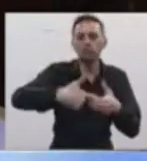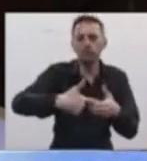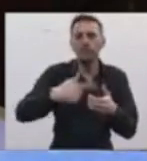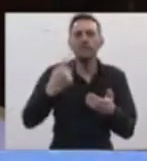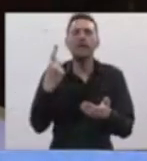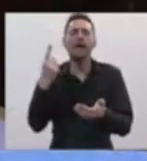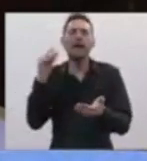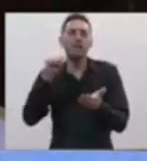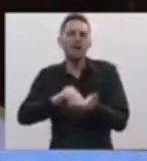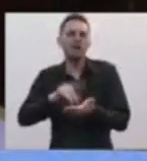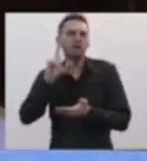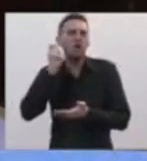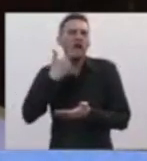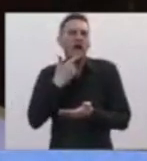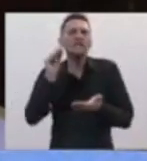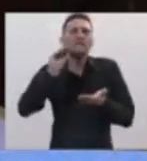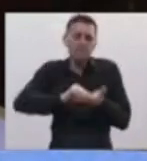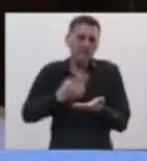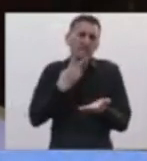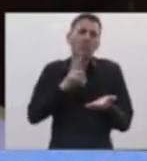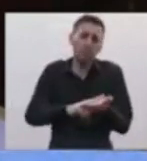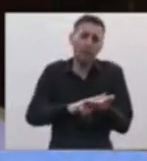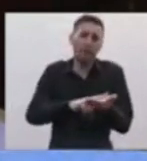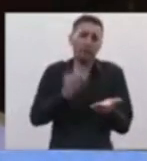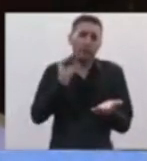del gas y de las tarifas que pongamos